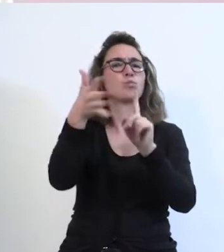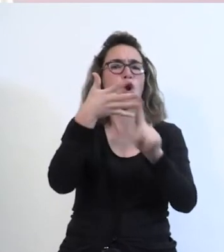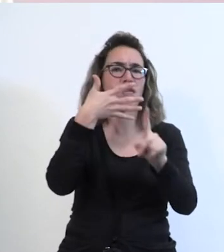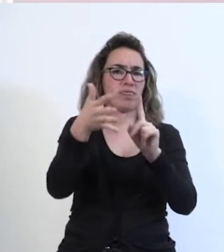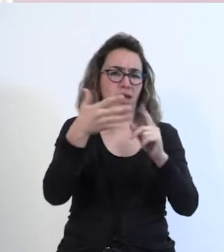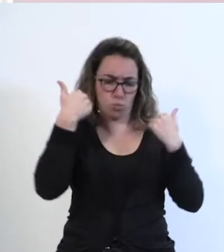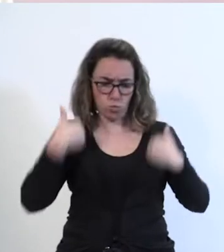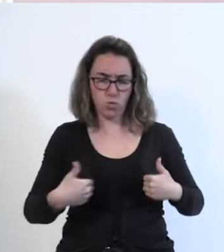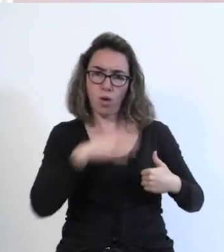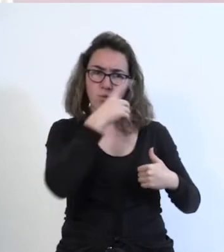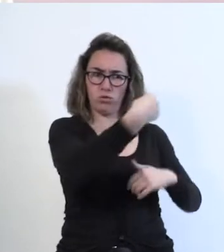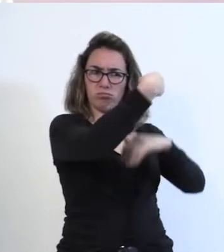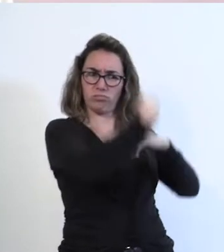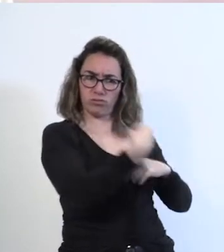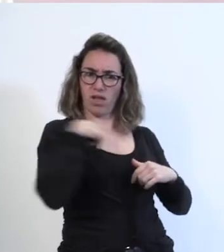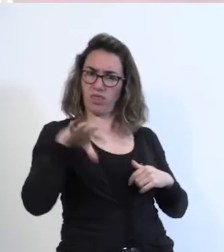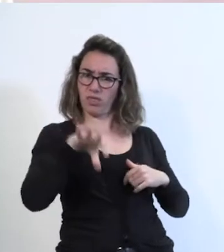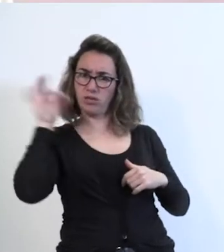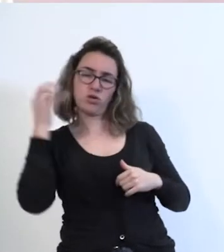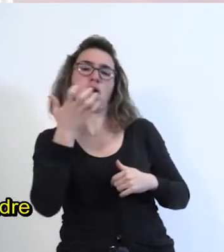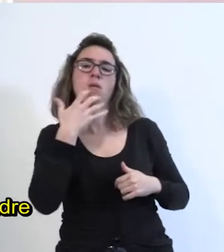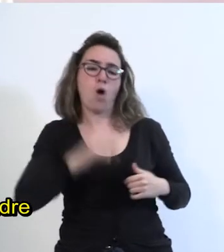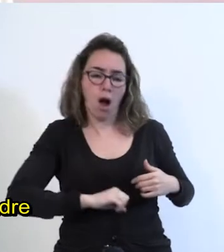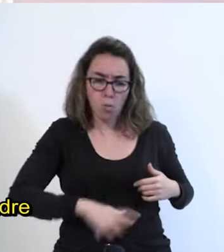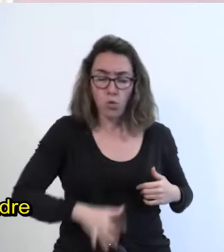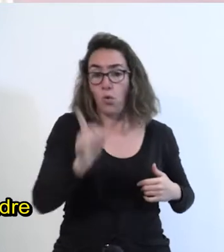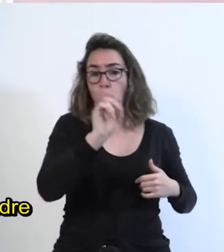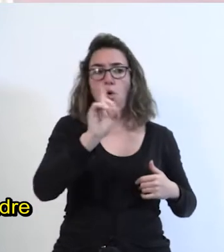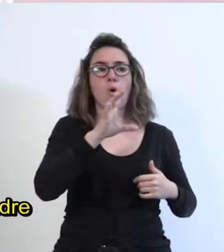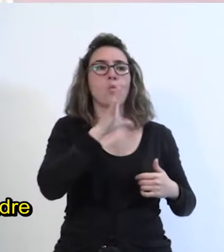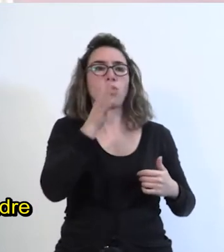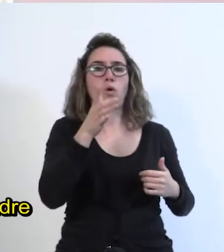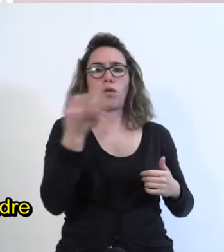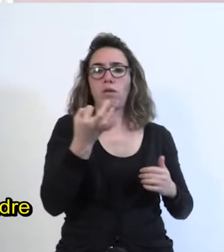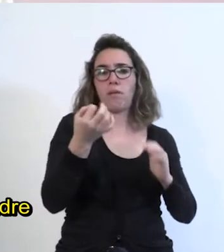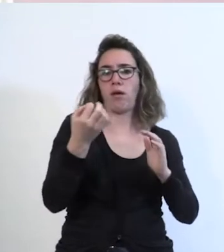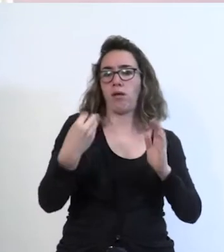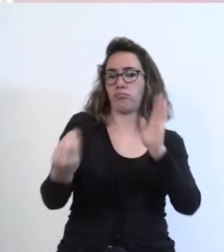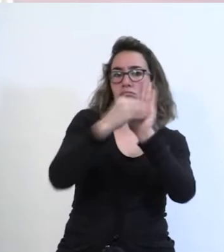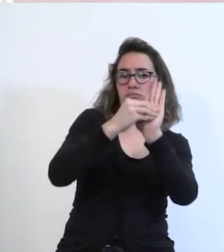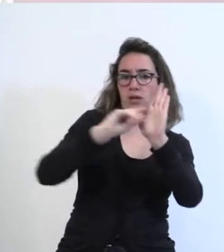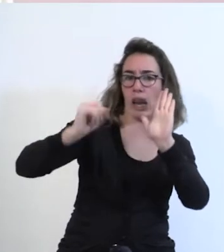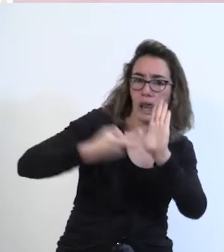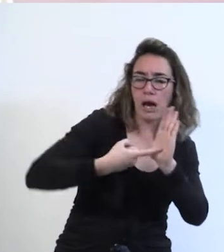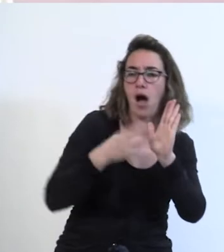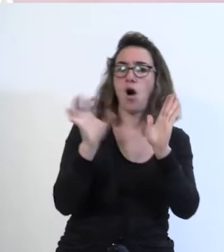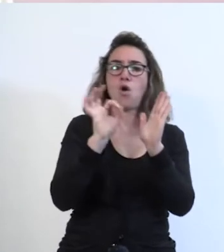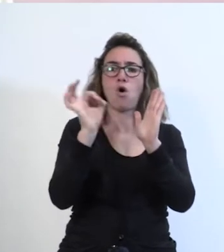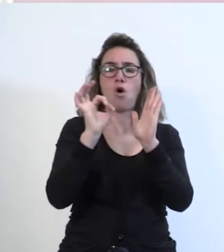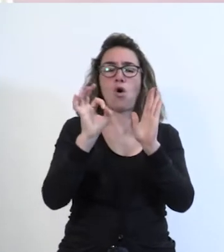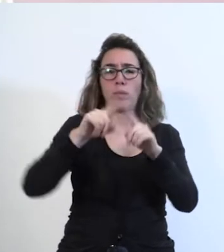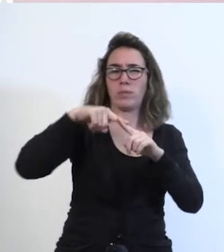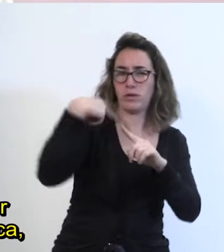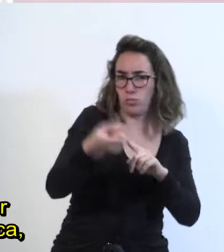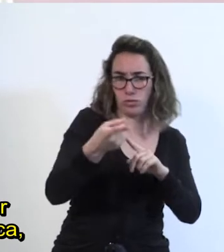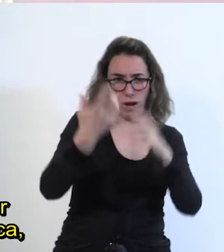alguien decida sobre lo que tiene que hacer con su cuerpo, y no a lo del aborto, sino del hecho de que tenga que ser madre obligatoriamente, junto con las violencias que sistemáticamente se